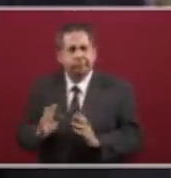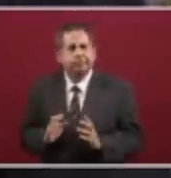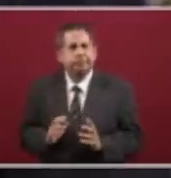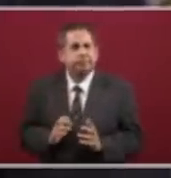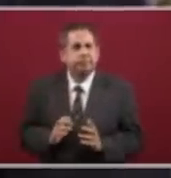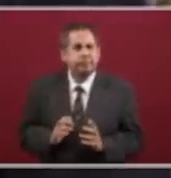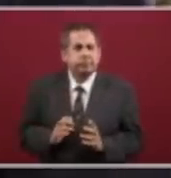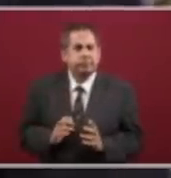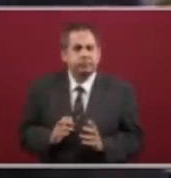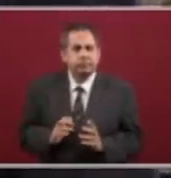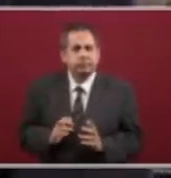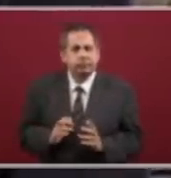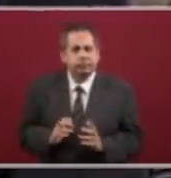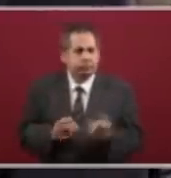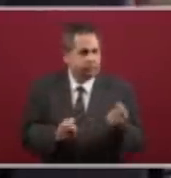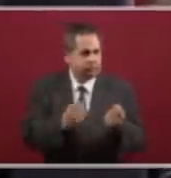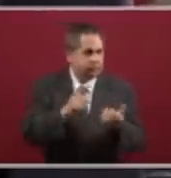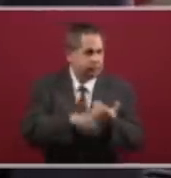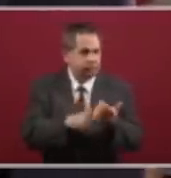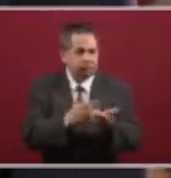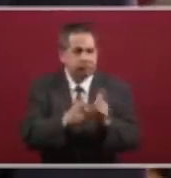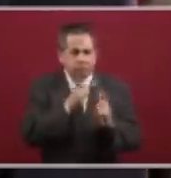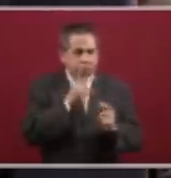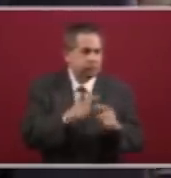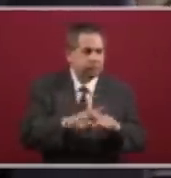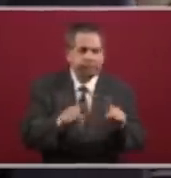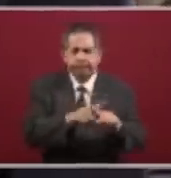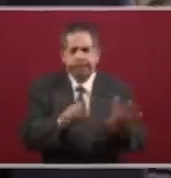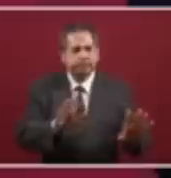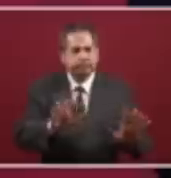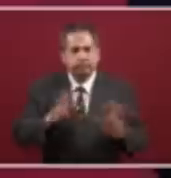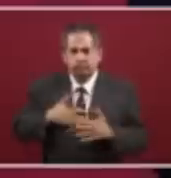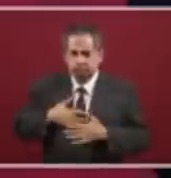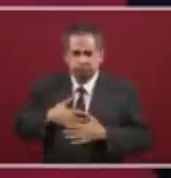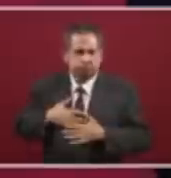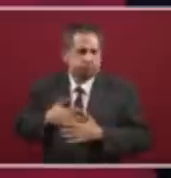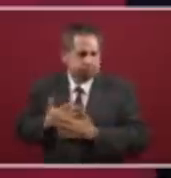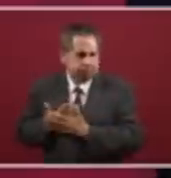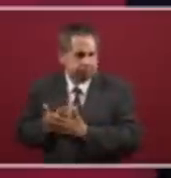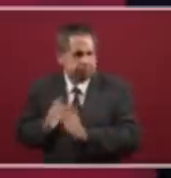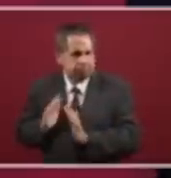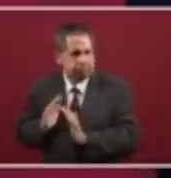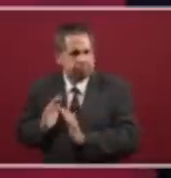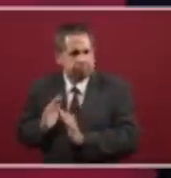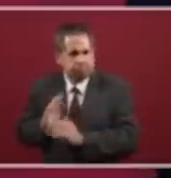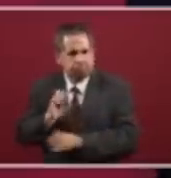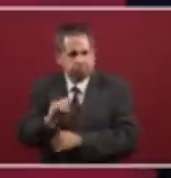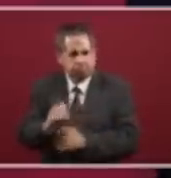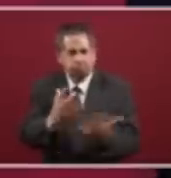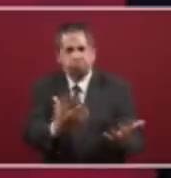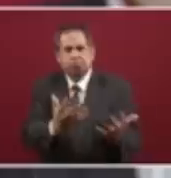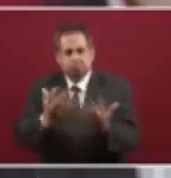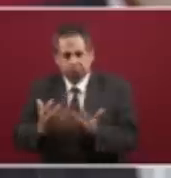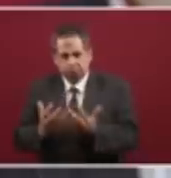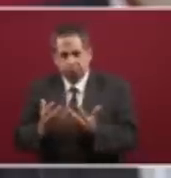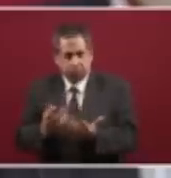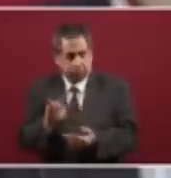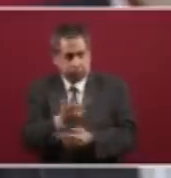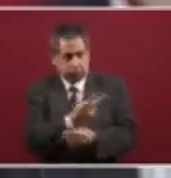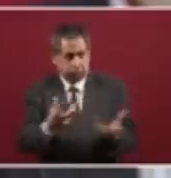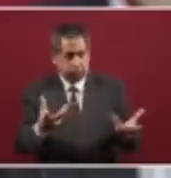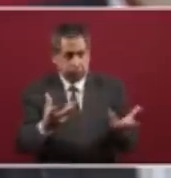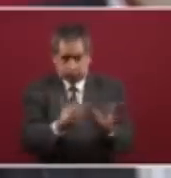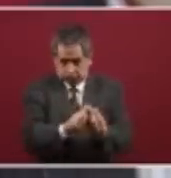estas diferencias entonces estamos haciendo un esfuerzo vana unificarlos